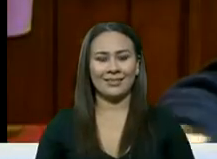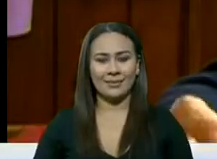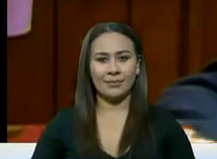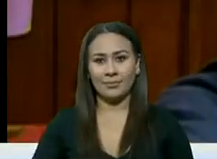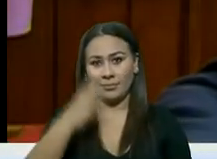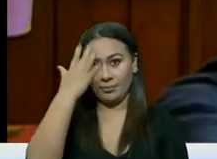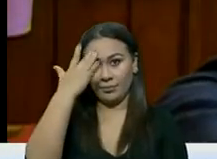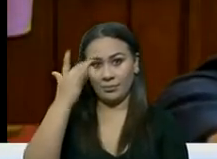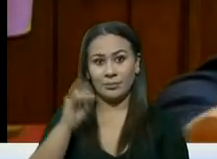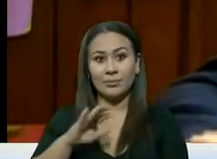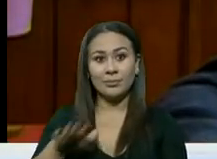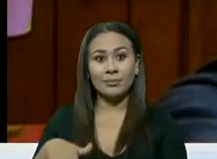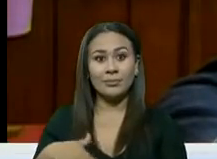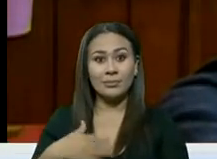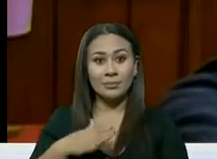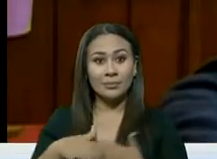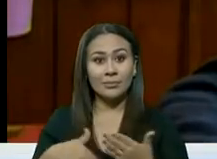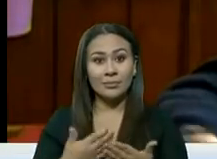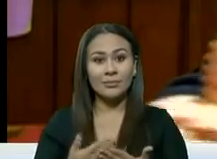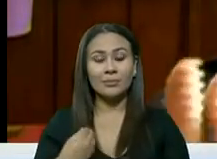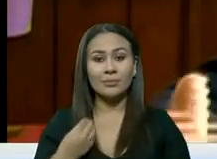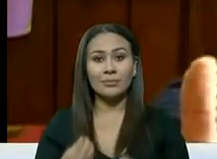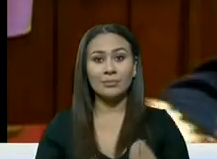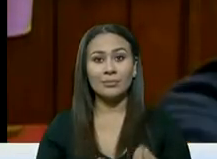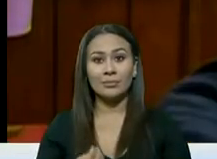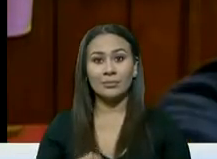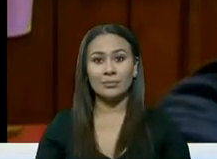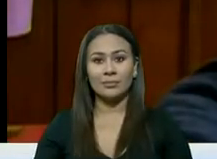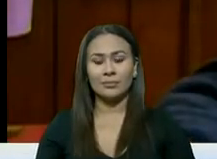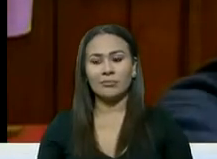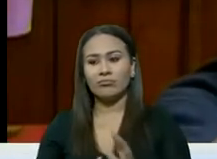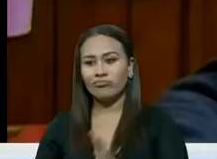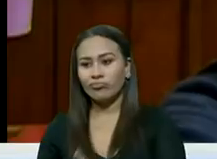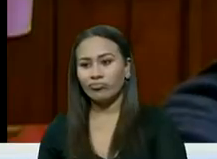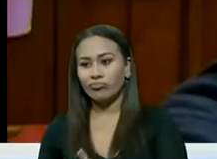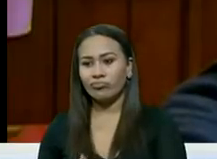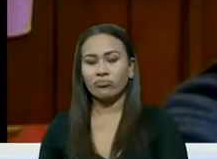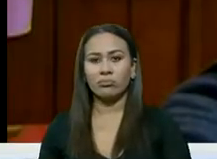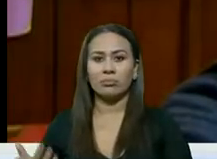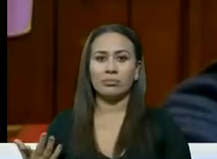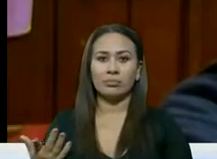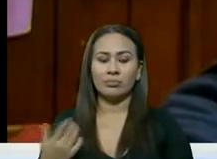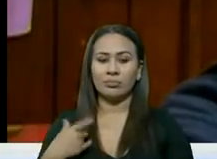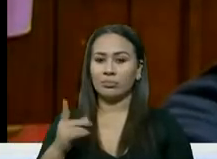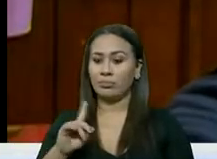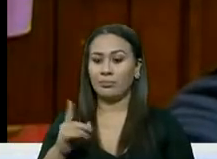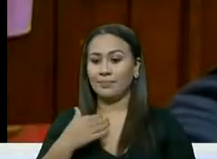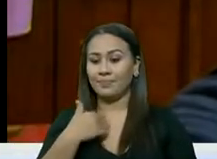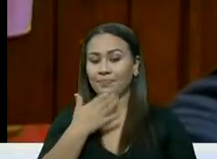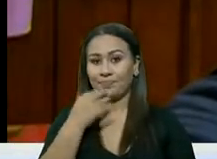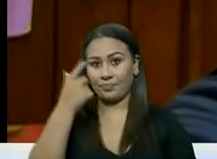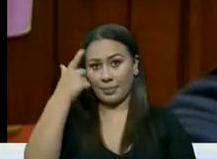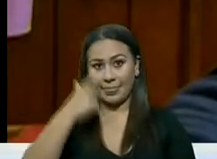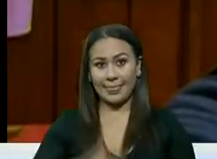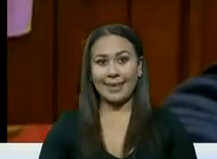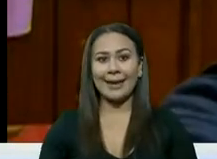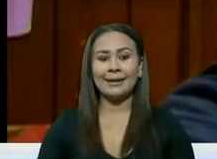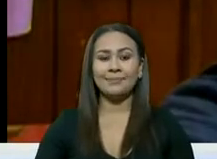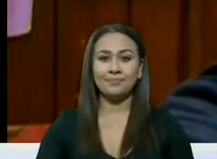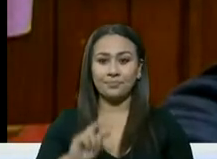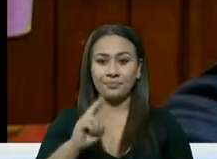si no, todo lo que se hacía hubiera sido a favor de los patrones y no de la gente. Segunda década,